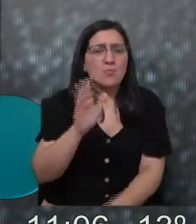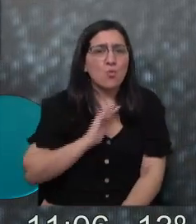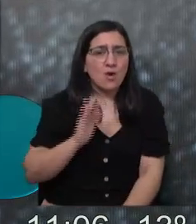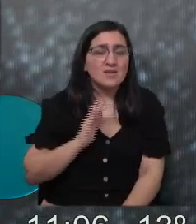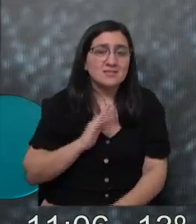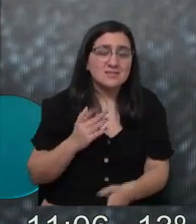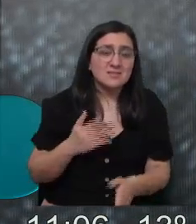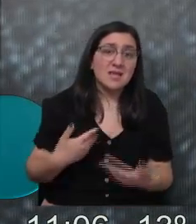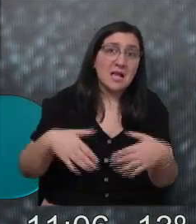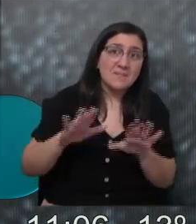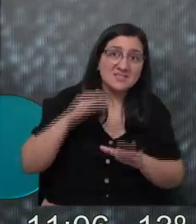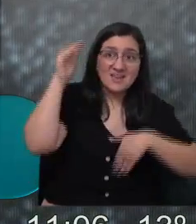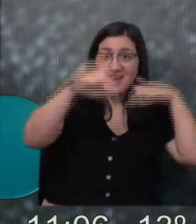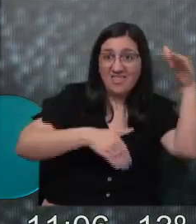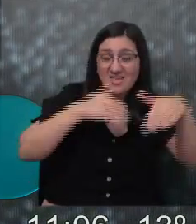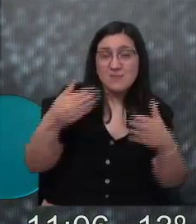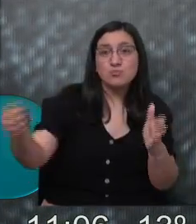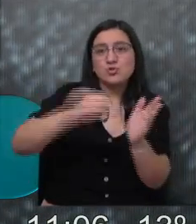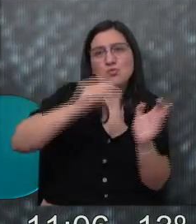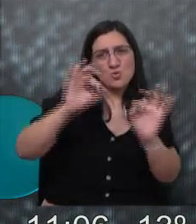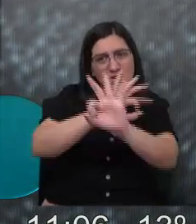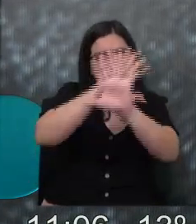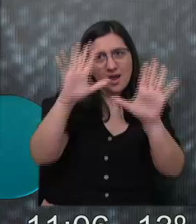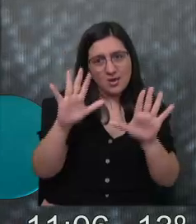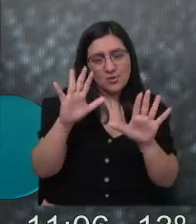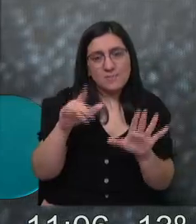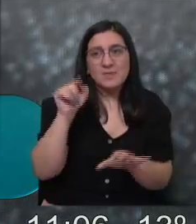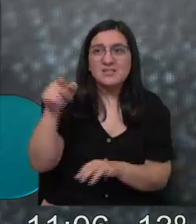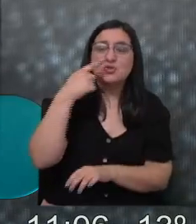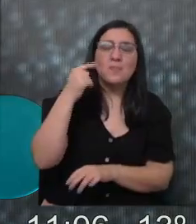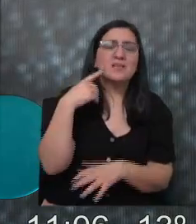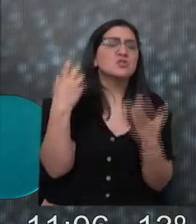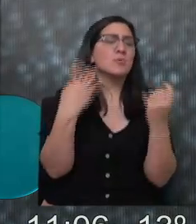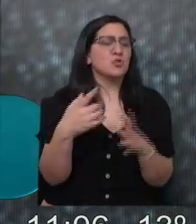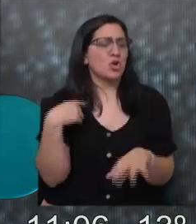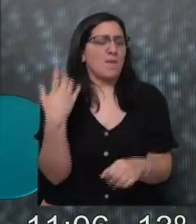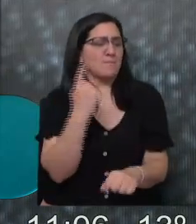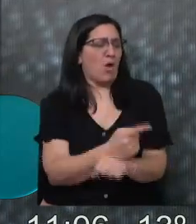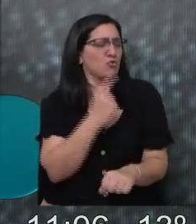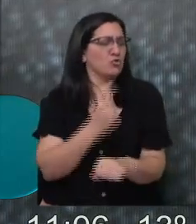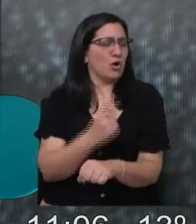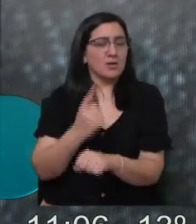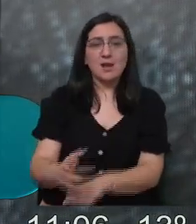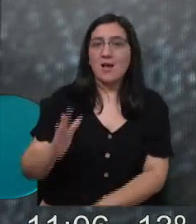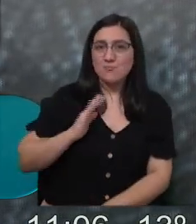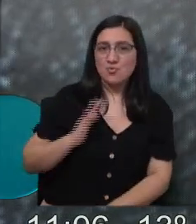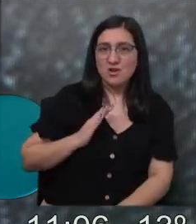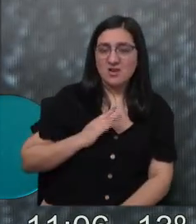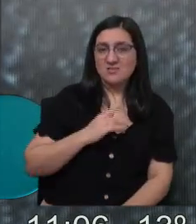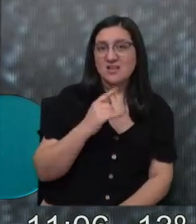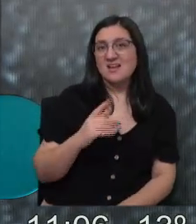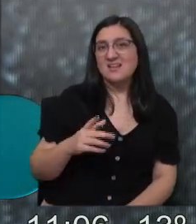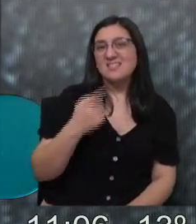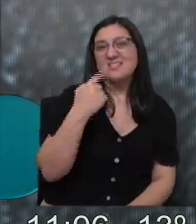que nadar, quisieron dejar bien en claro para aquellos hombres que escribían en el 1900 que las mujeres de sexo débil